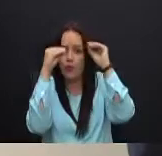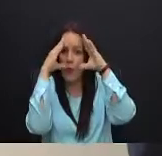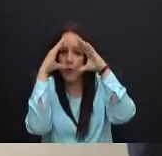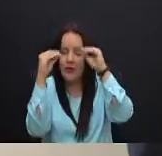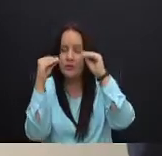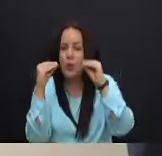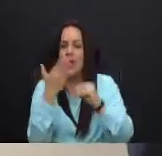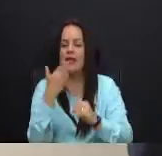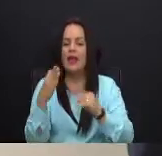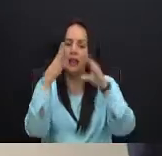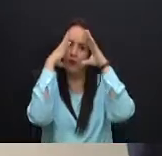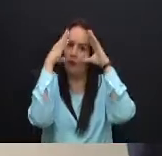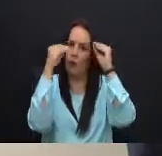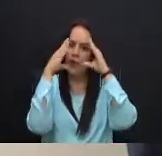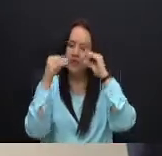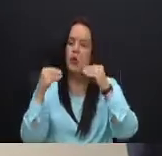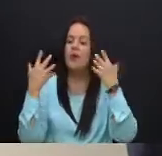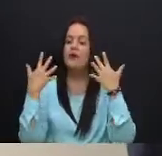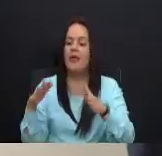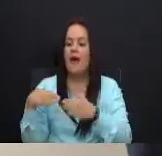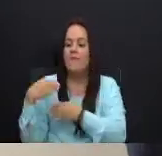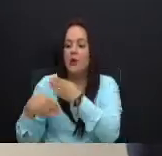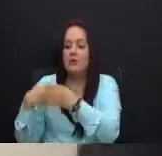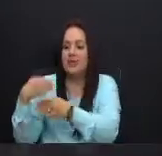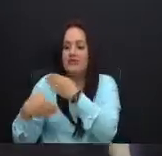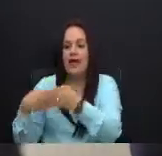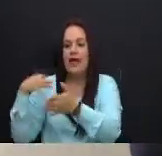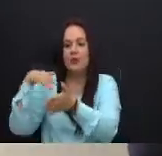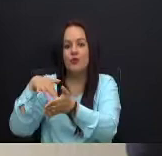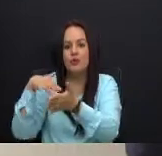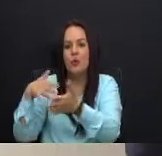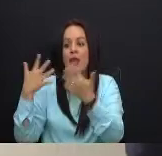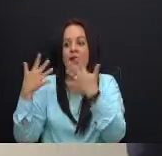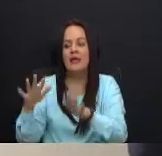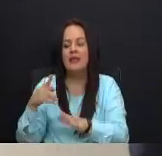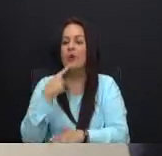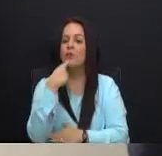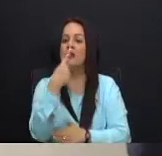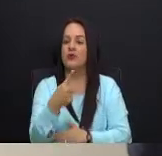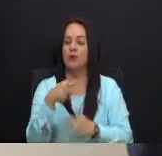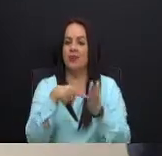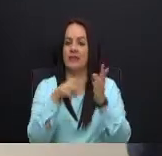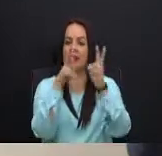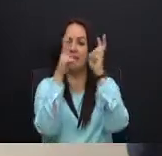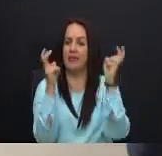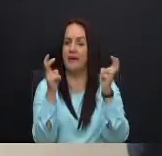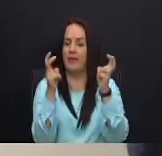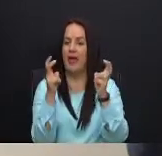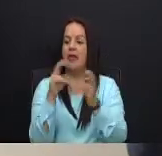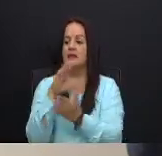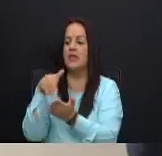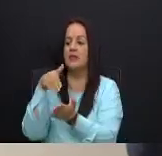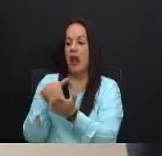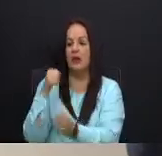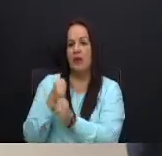información, que es la información procesada en los estudios a que he hecho referencia, que es el tema central del trabajo que